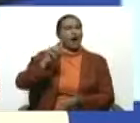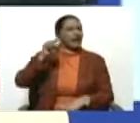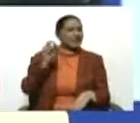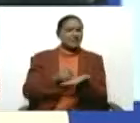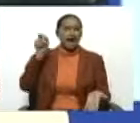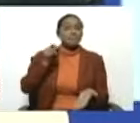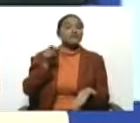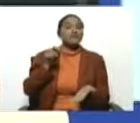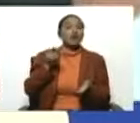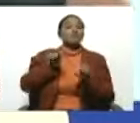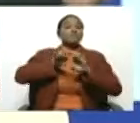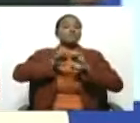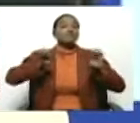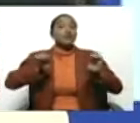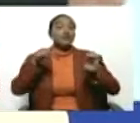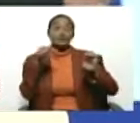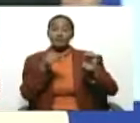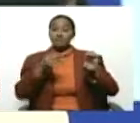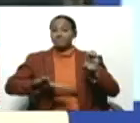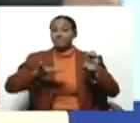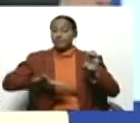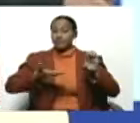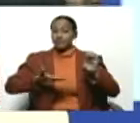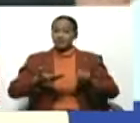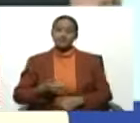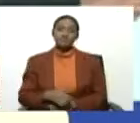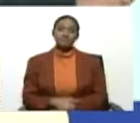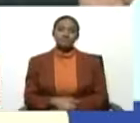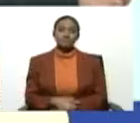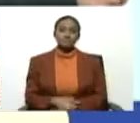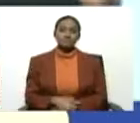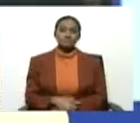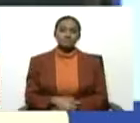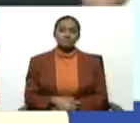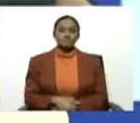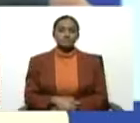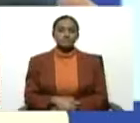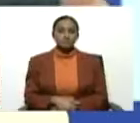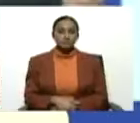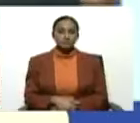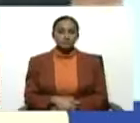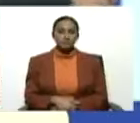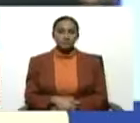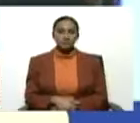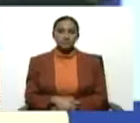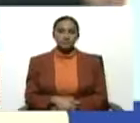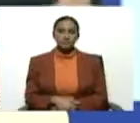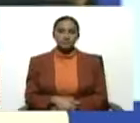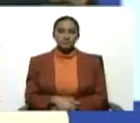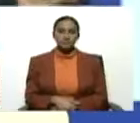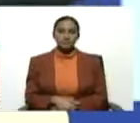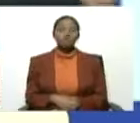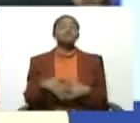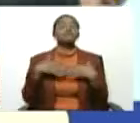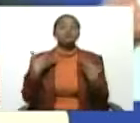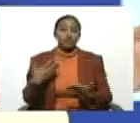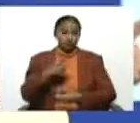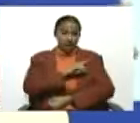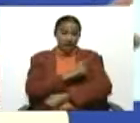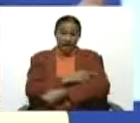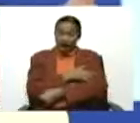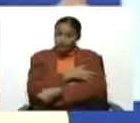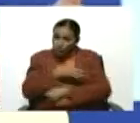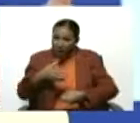últimos 20 años al inicio las fuerzas principales que obligó a China a crecer eran se